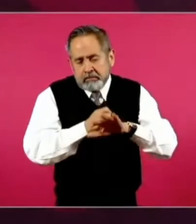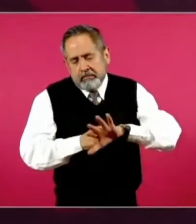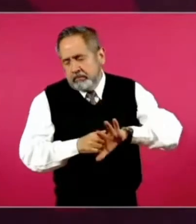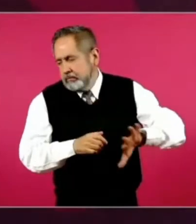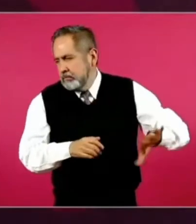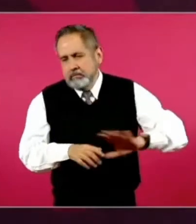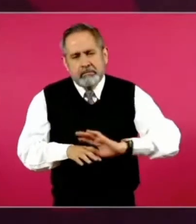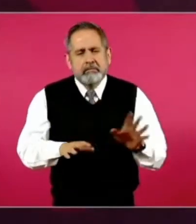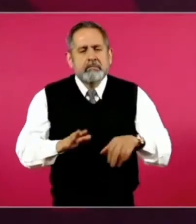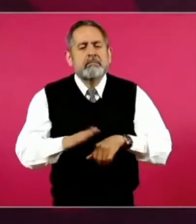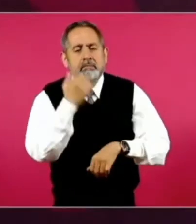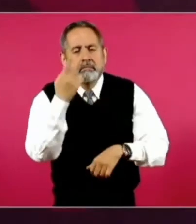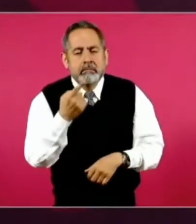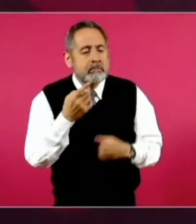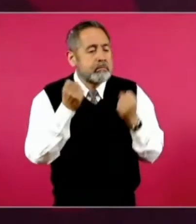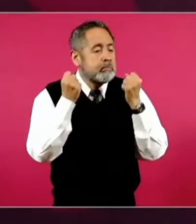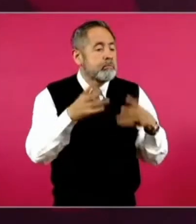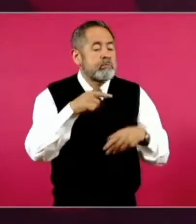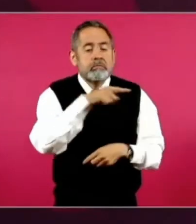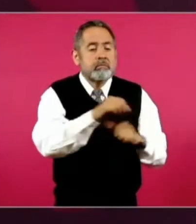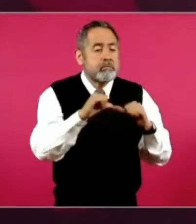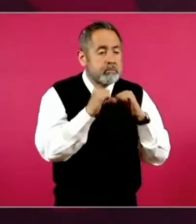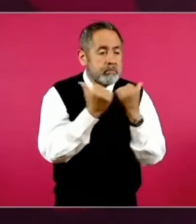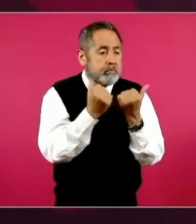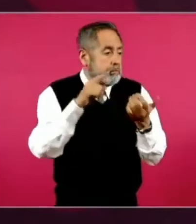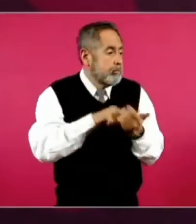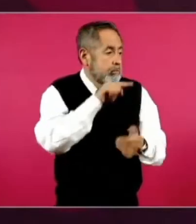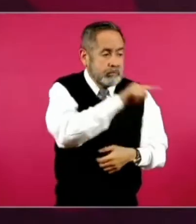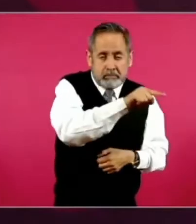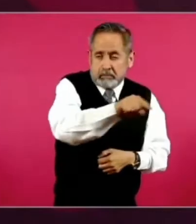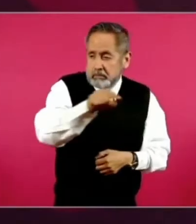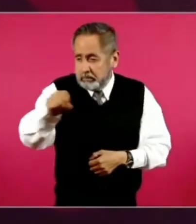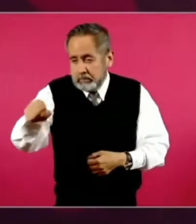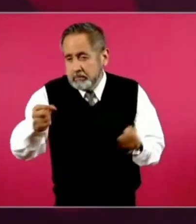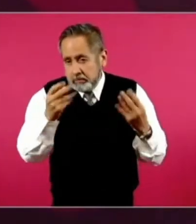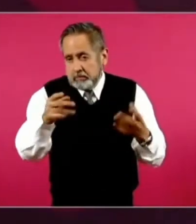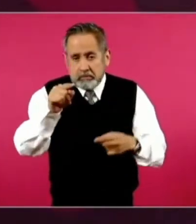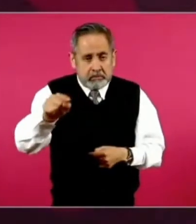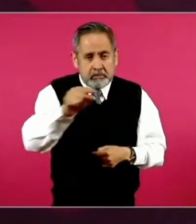porque hubieron muchas organizaciones